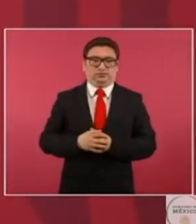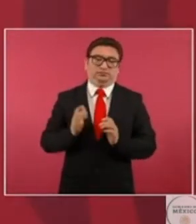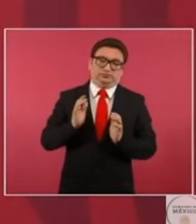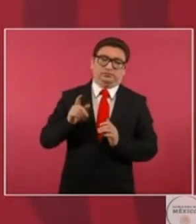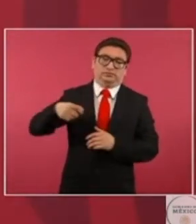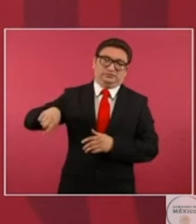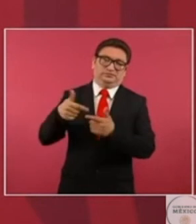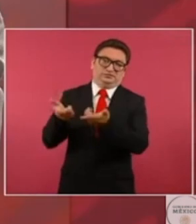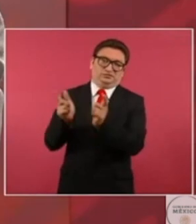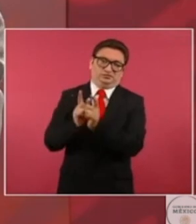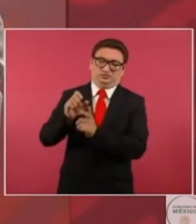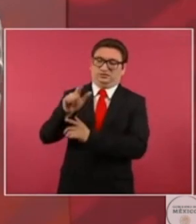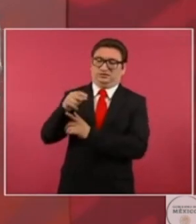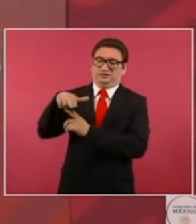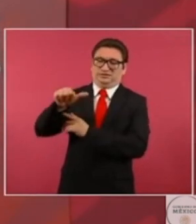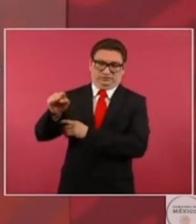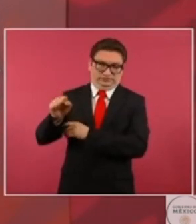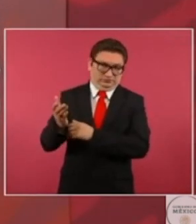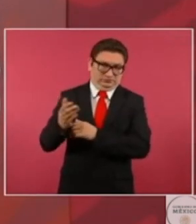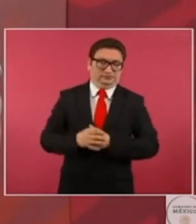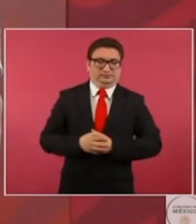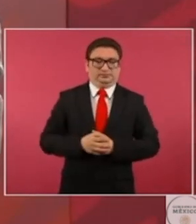grupo Salinas.